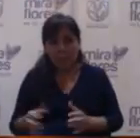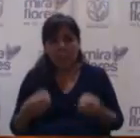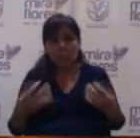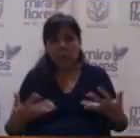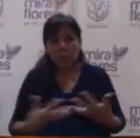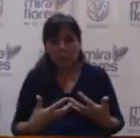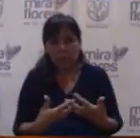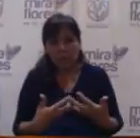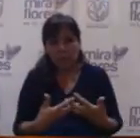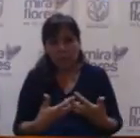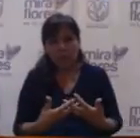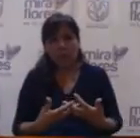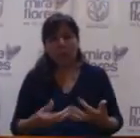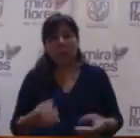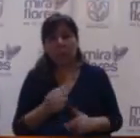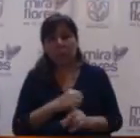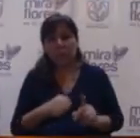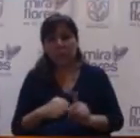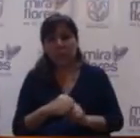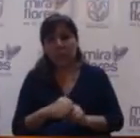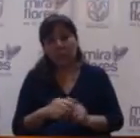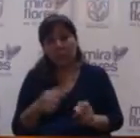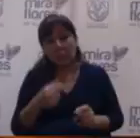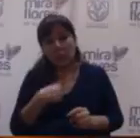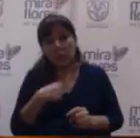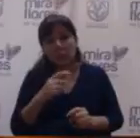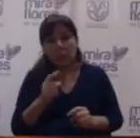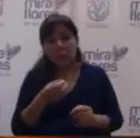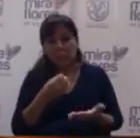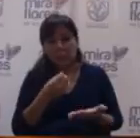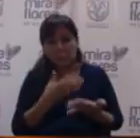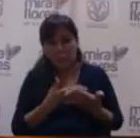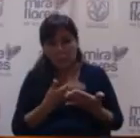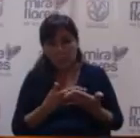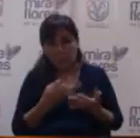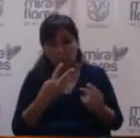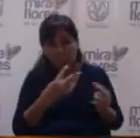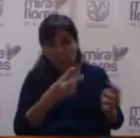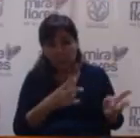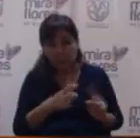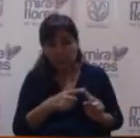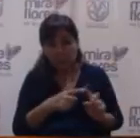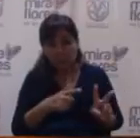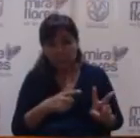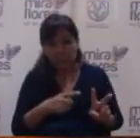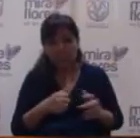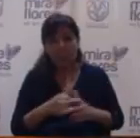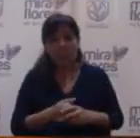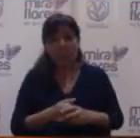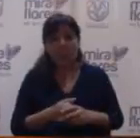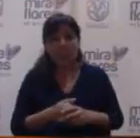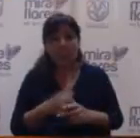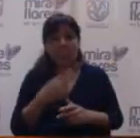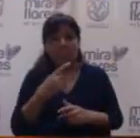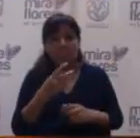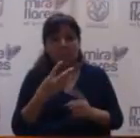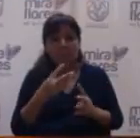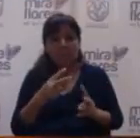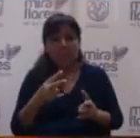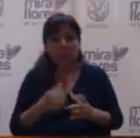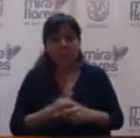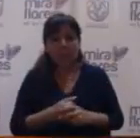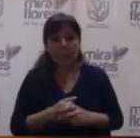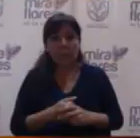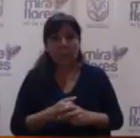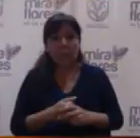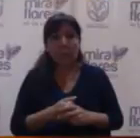social. Entonces sería bueno que, ya que se ha visto en comisión, y el funcionario explicado los alcances